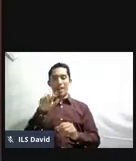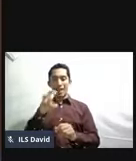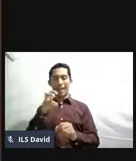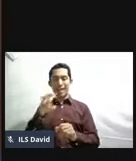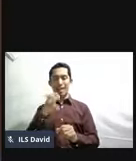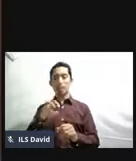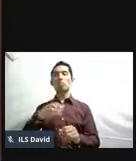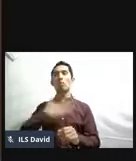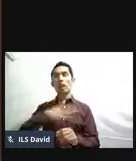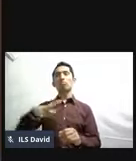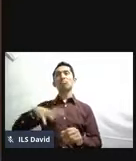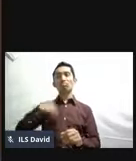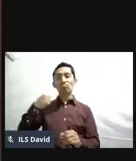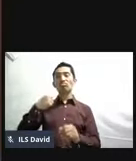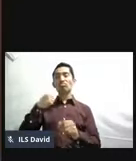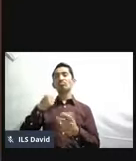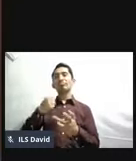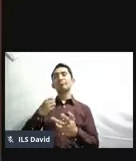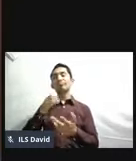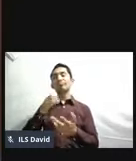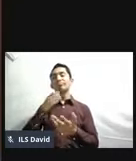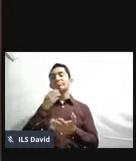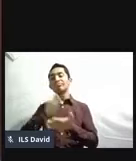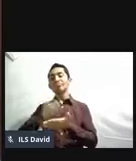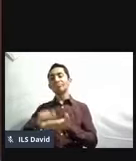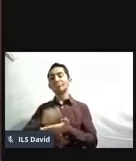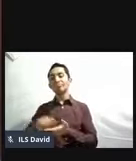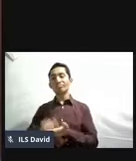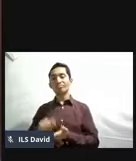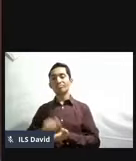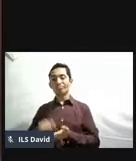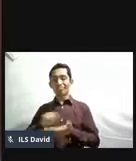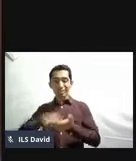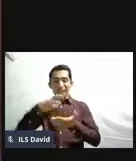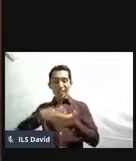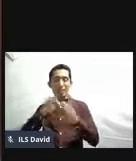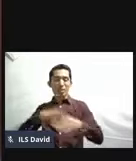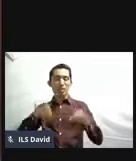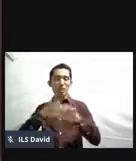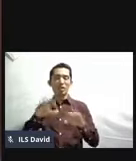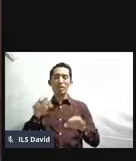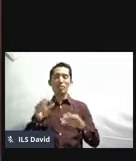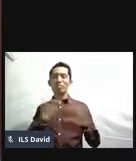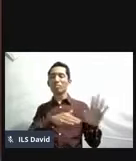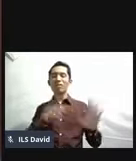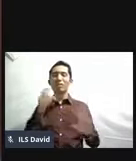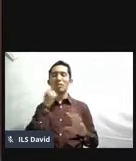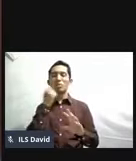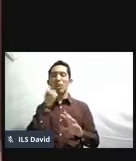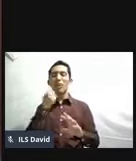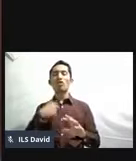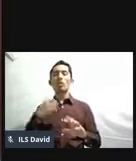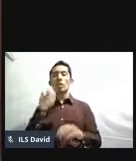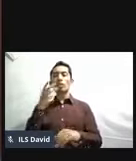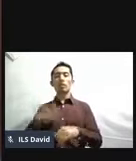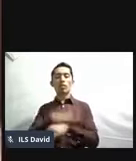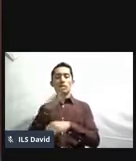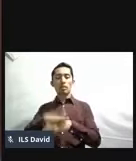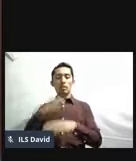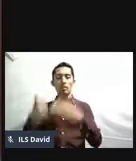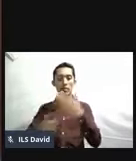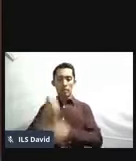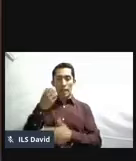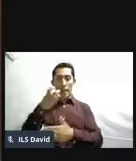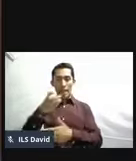pues, porque lo que les interesa no es el documento per se, sino una evaluación superior, ¿no? Una evaluación que le llamamos evaluaciones